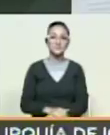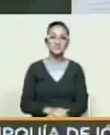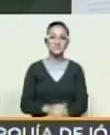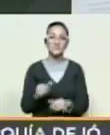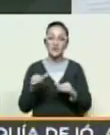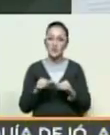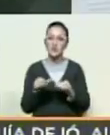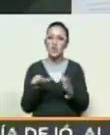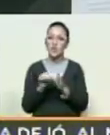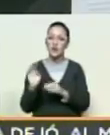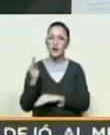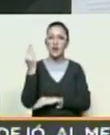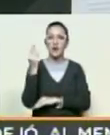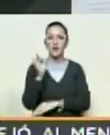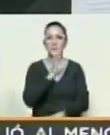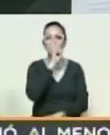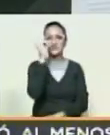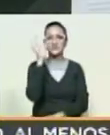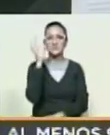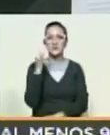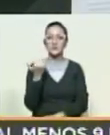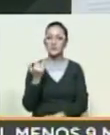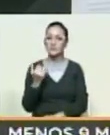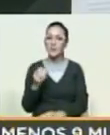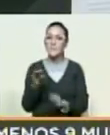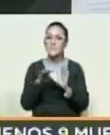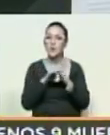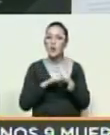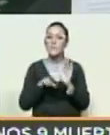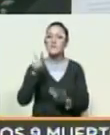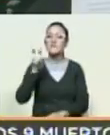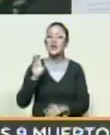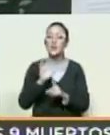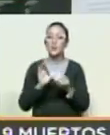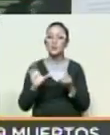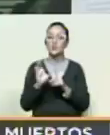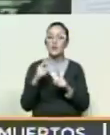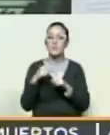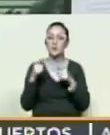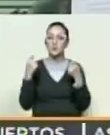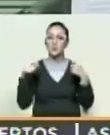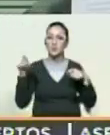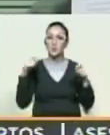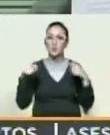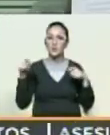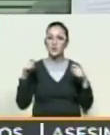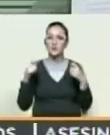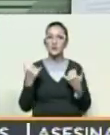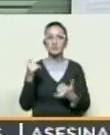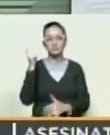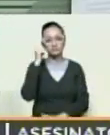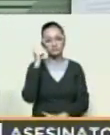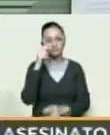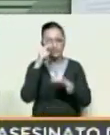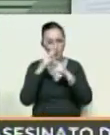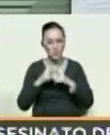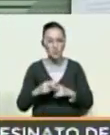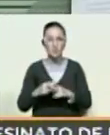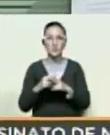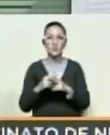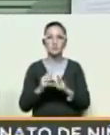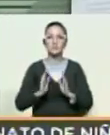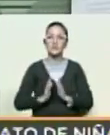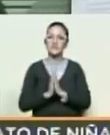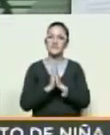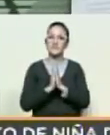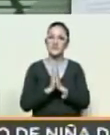Nosotros continuamos en el estado de Lara, porque en Barquisimeto también se desarrolla el programa Viernes Cultural y Turístico, que en esta fecha rinde homenaje a la Divina Pastora,